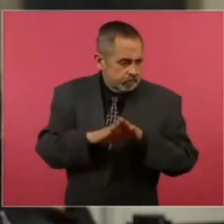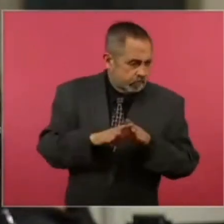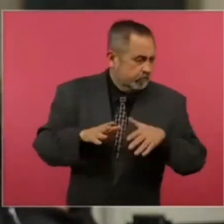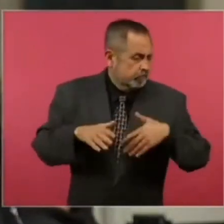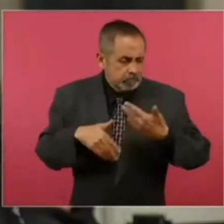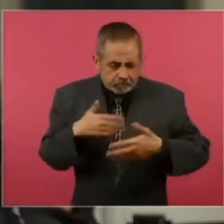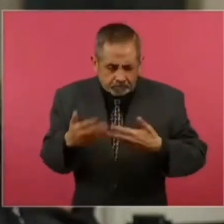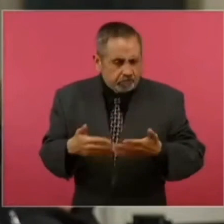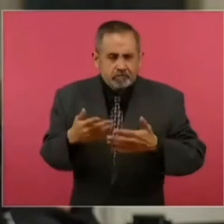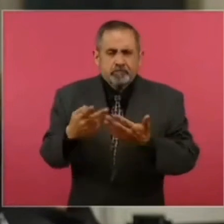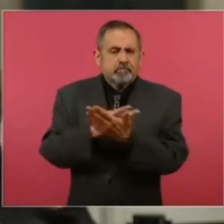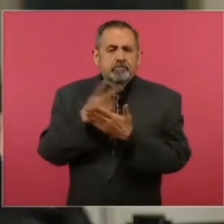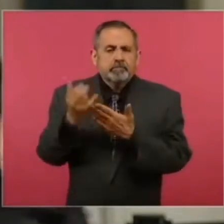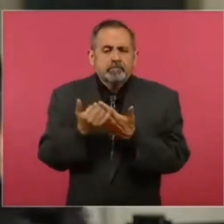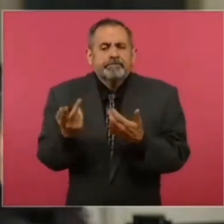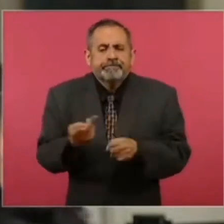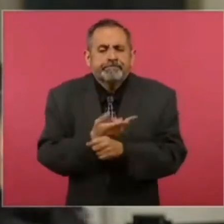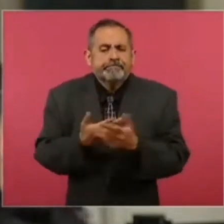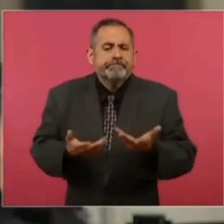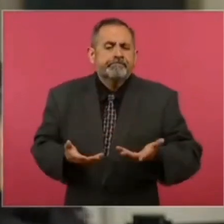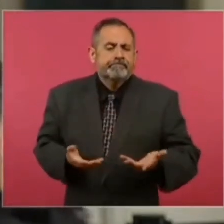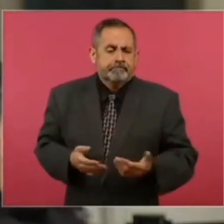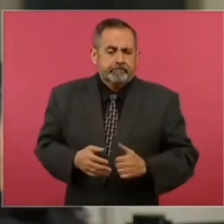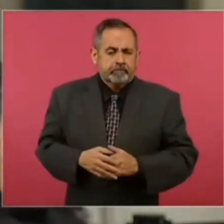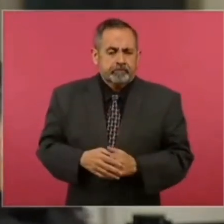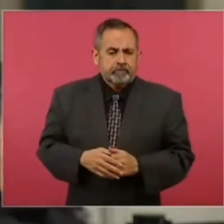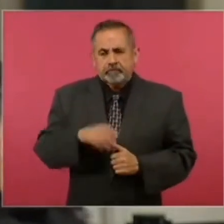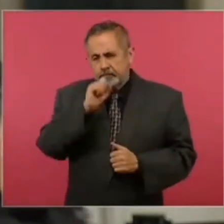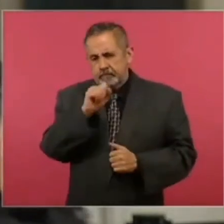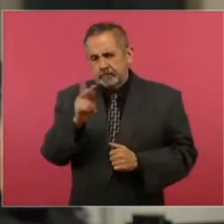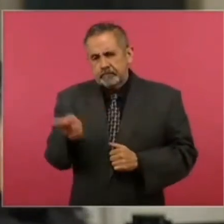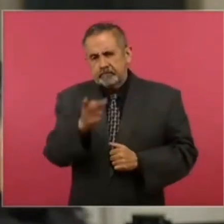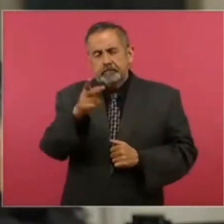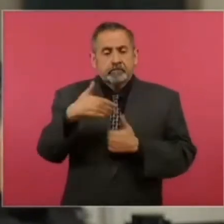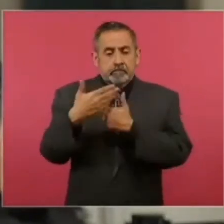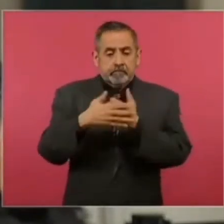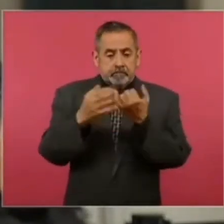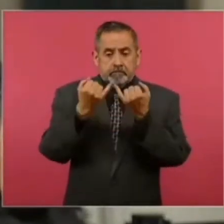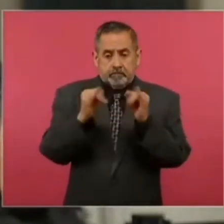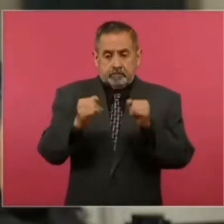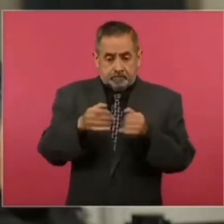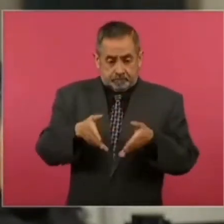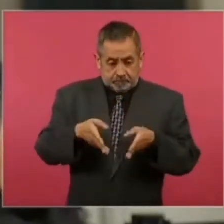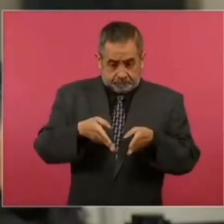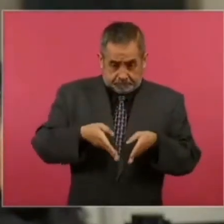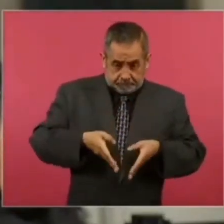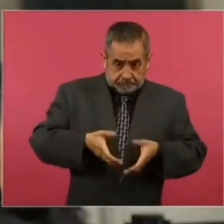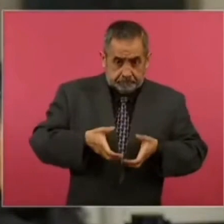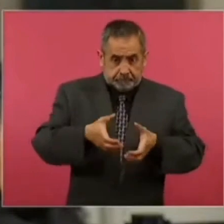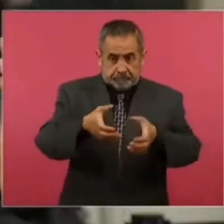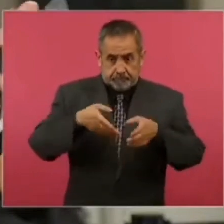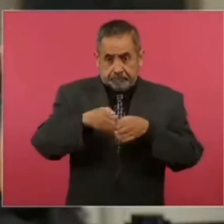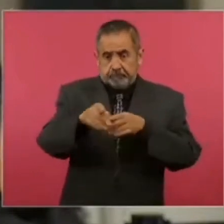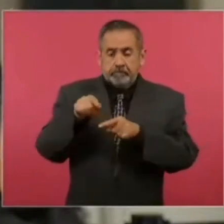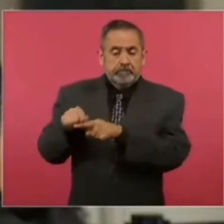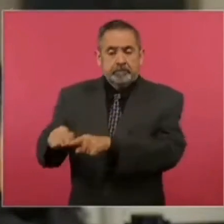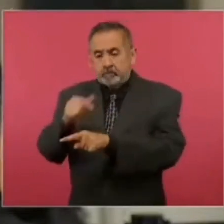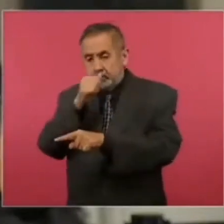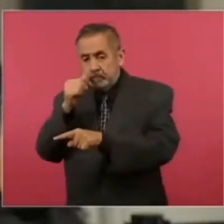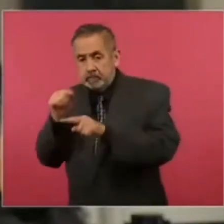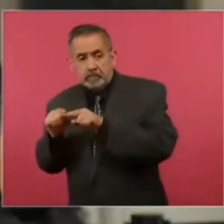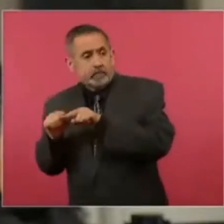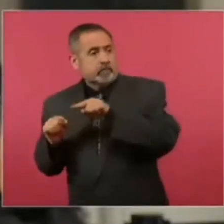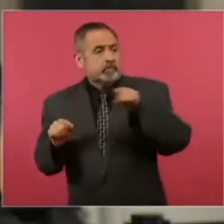y bueno, asimismo también preguntarle si se va a inaugurar este camino que va del Benito Juárez a la